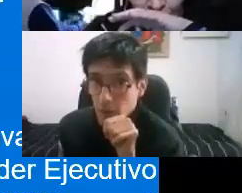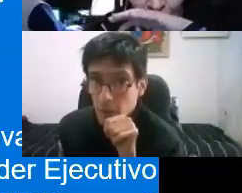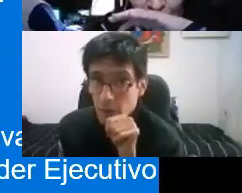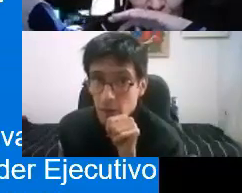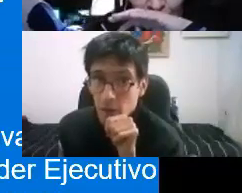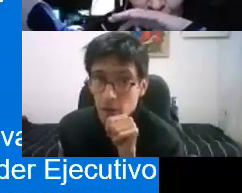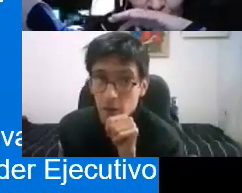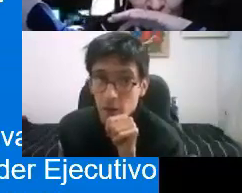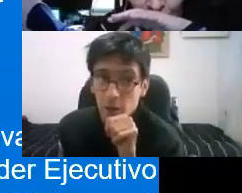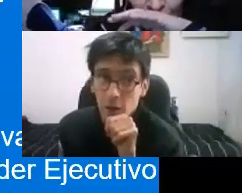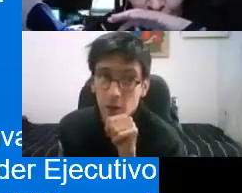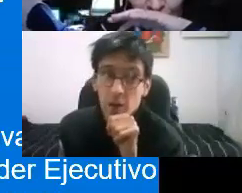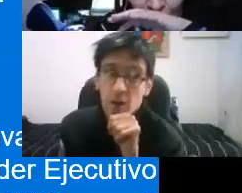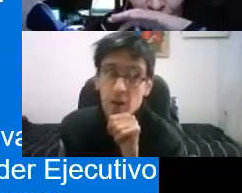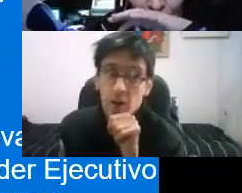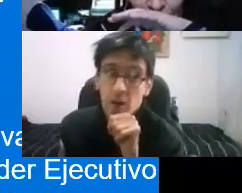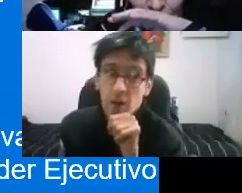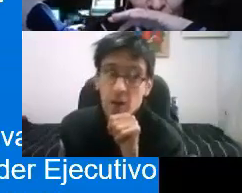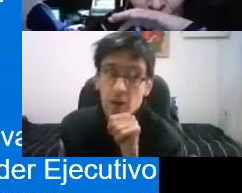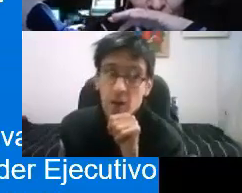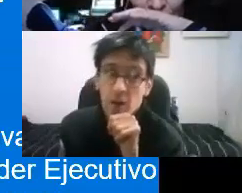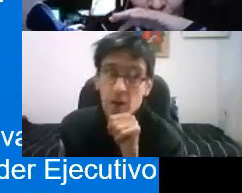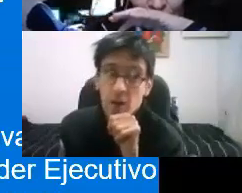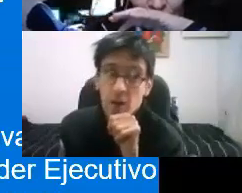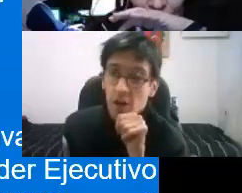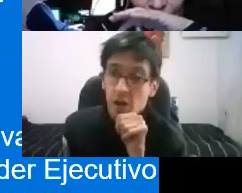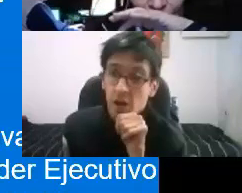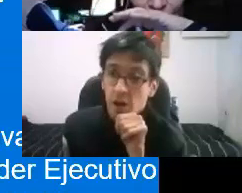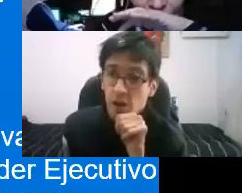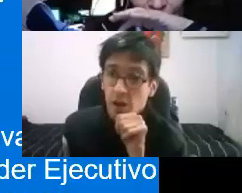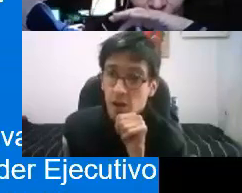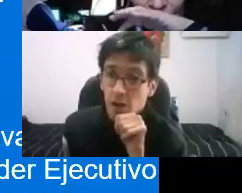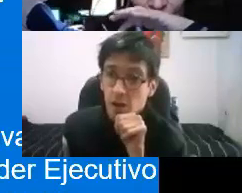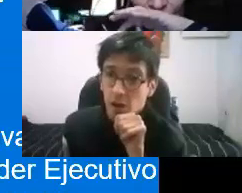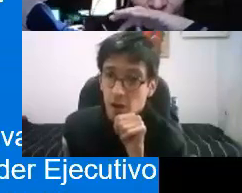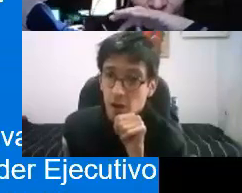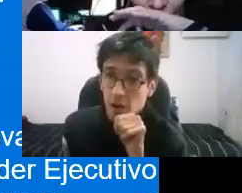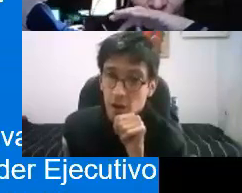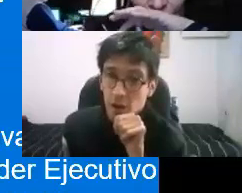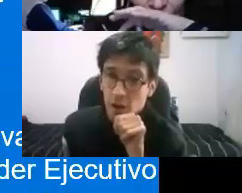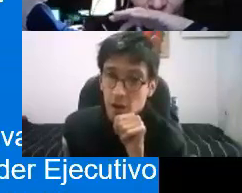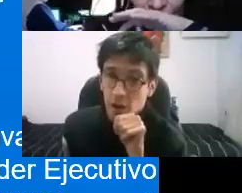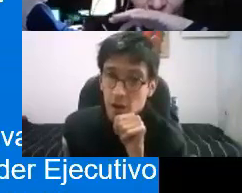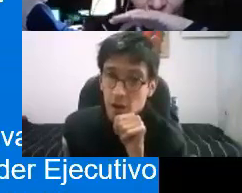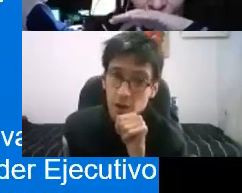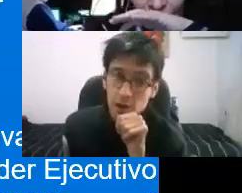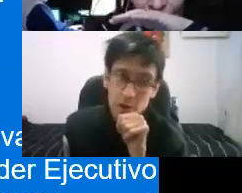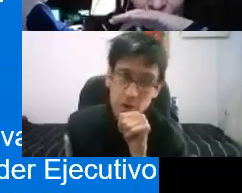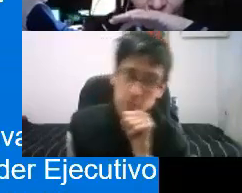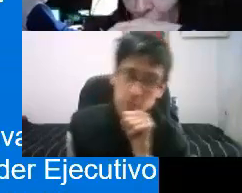desestimar la pretensión de que se declare la inconstitucionalidad del decreto 118, de todas formas,